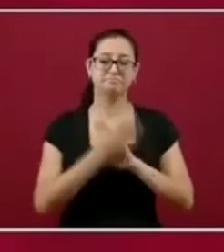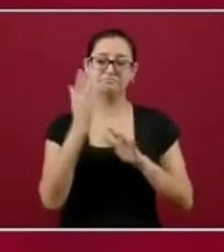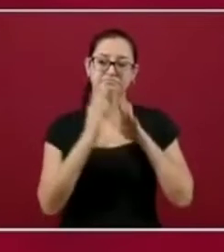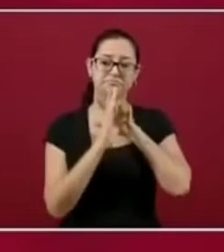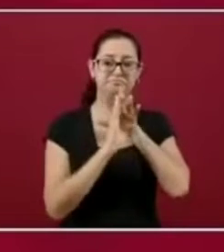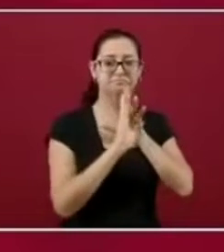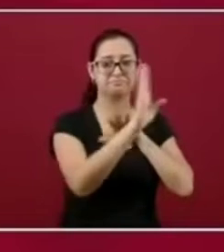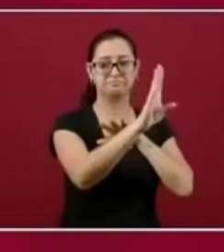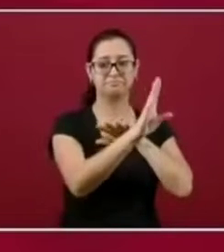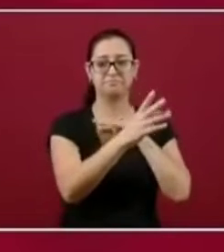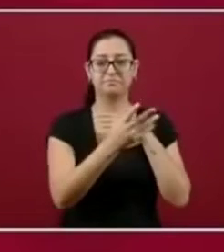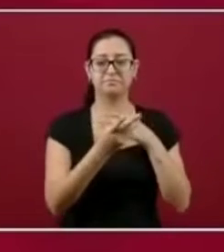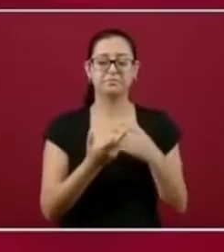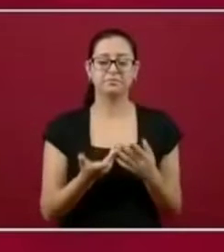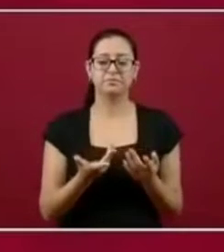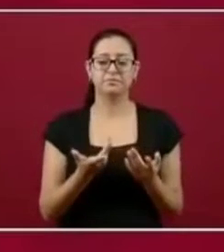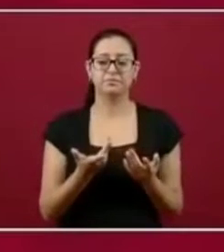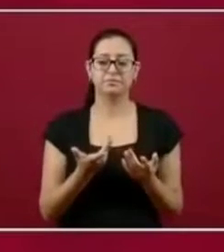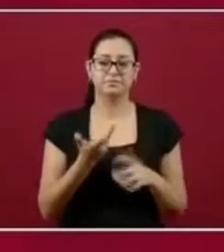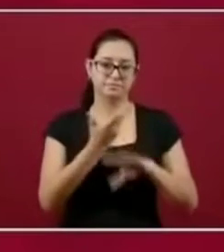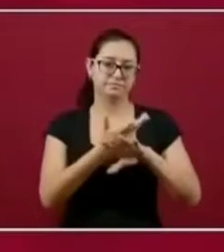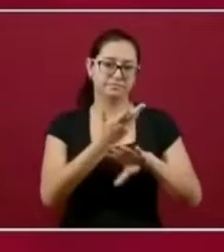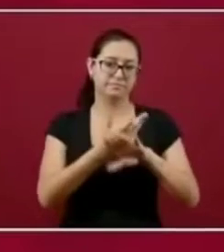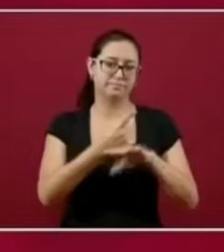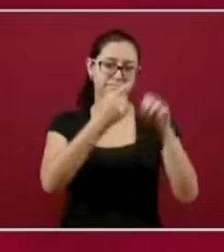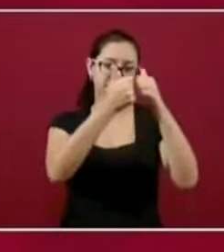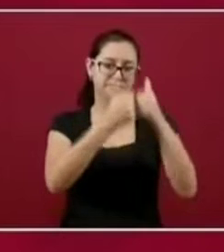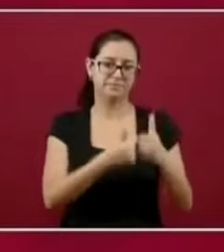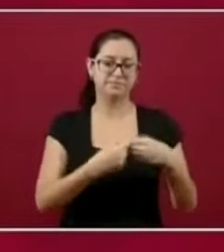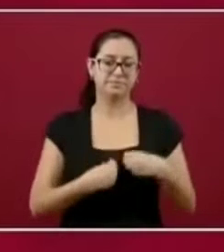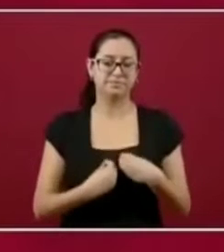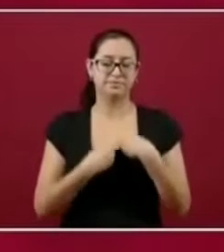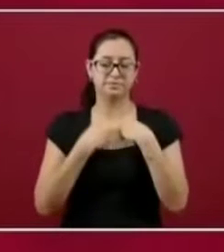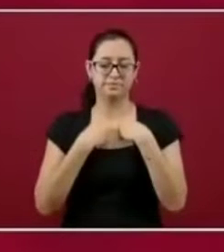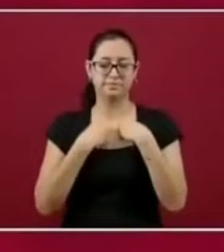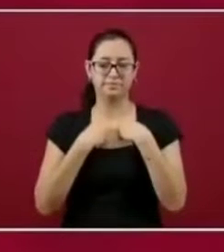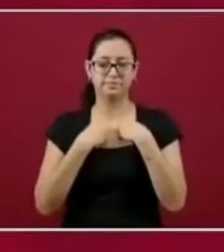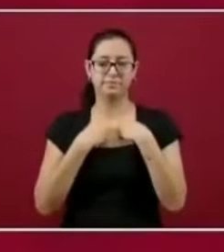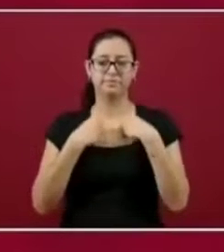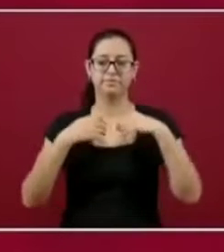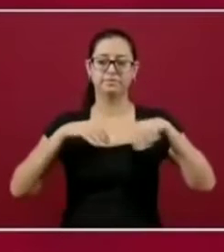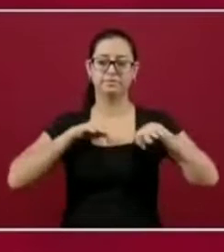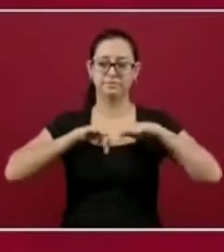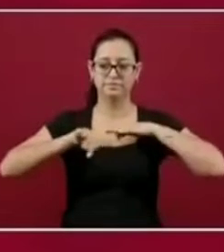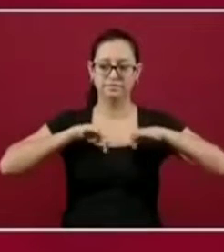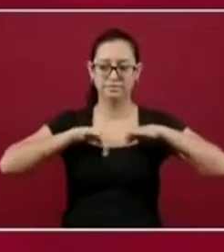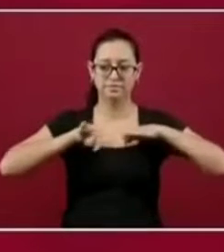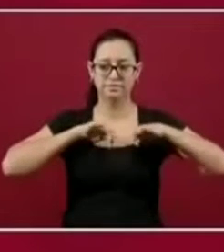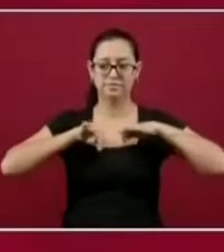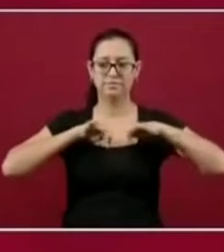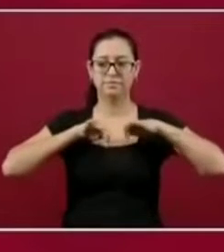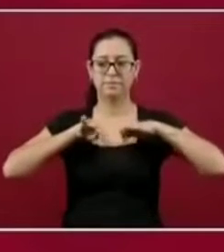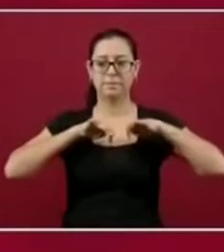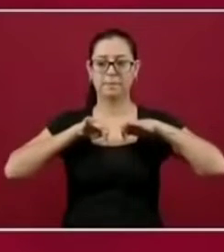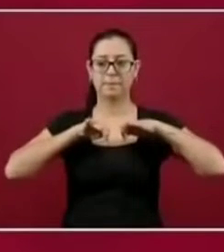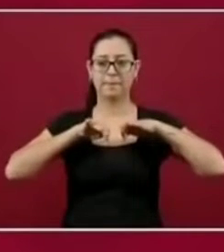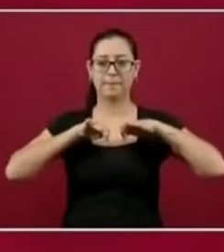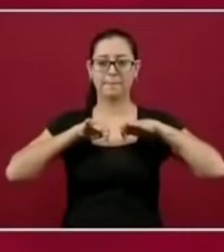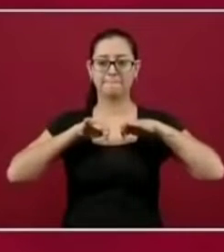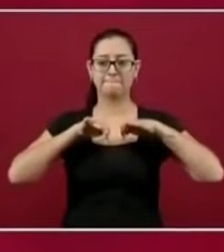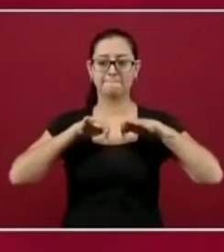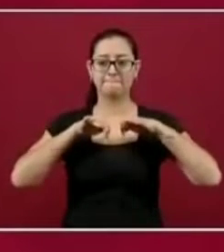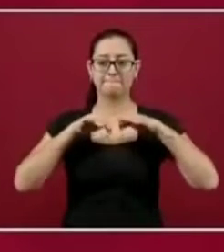trasladado y viven en Estados Unidos, trabajan y